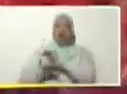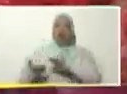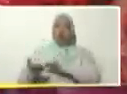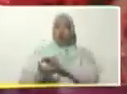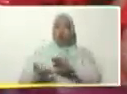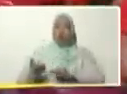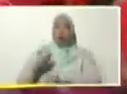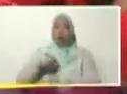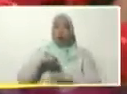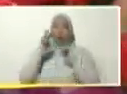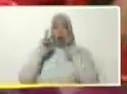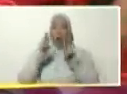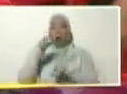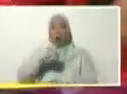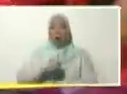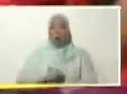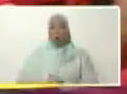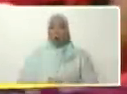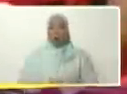y siempre.